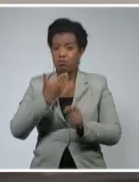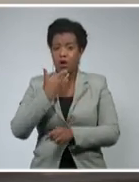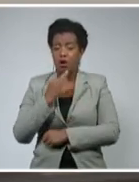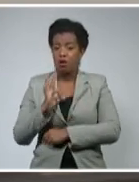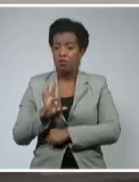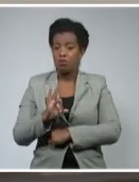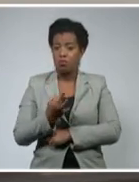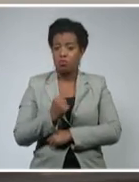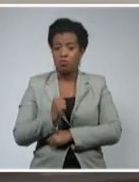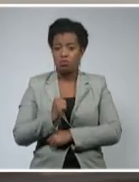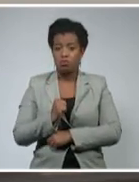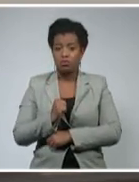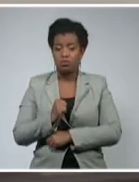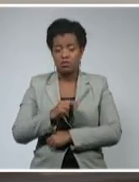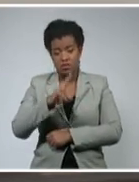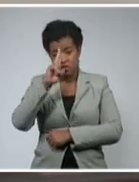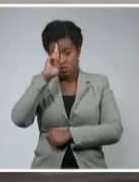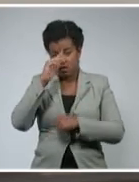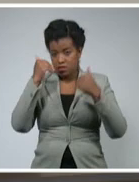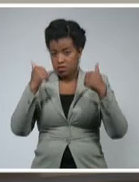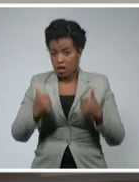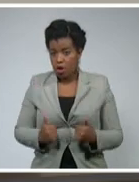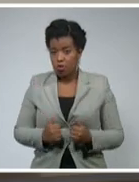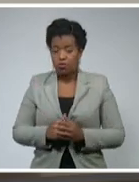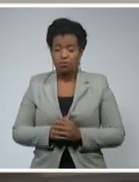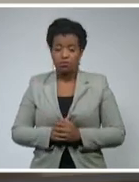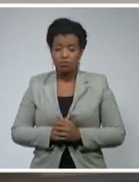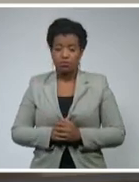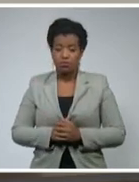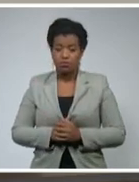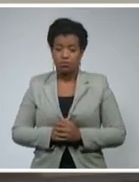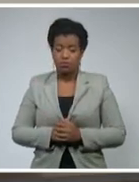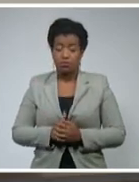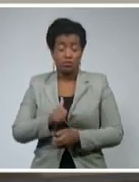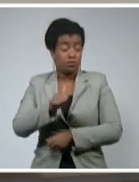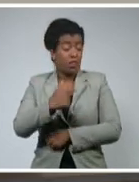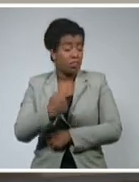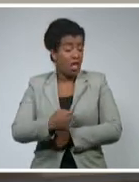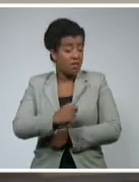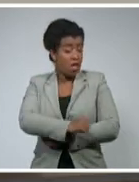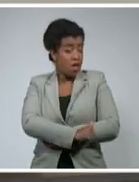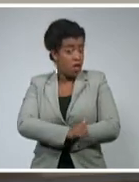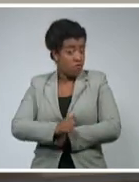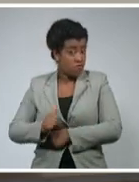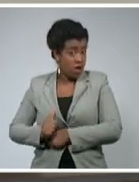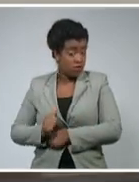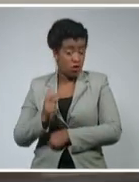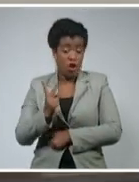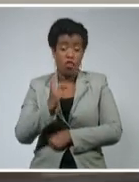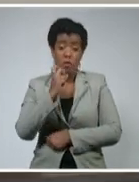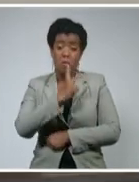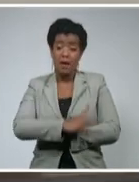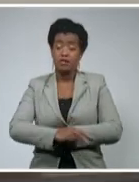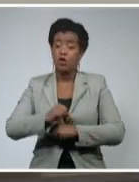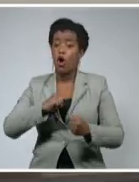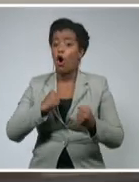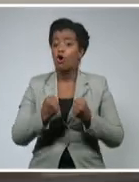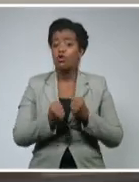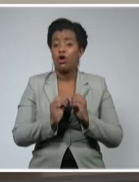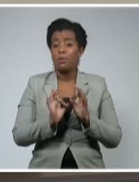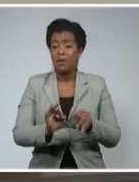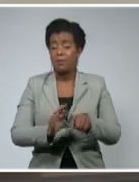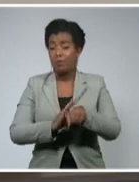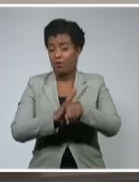claves como la salud, que incluye el esfuerzo común para controlar los efectos de la pandemia